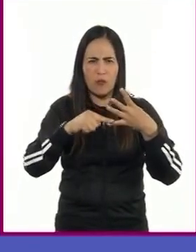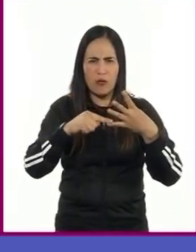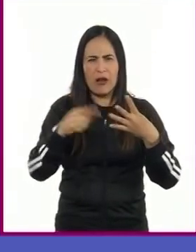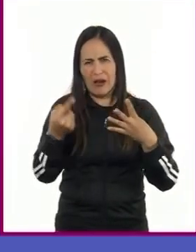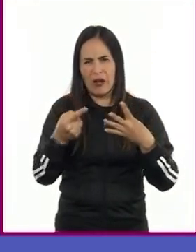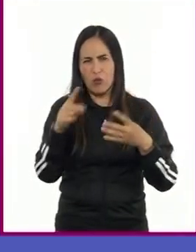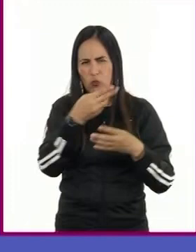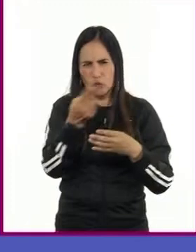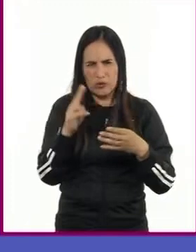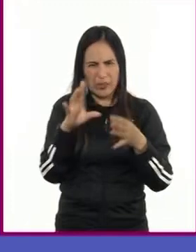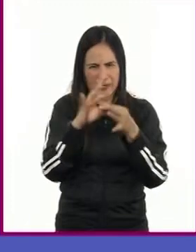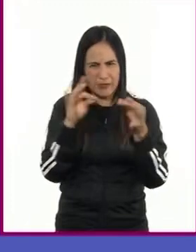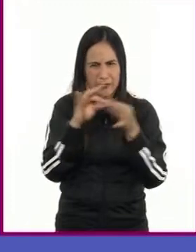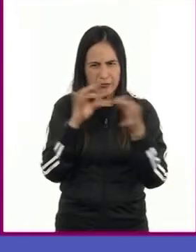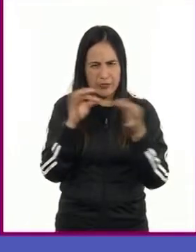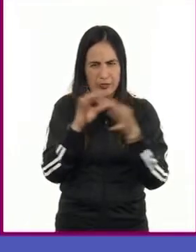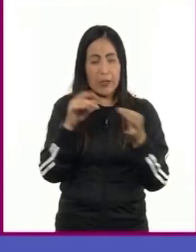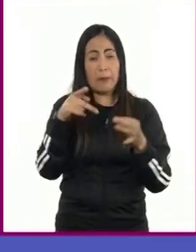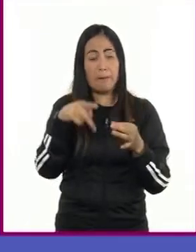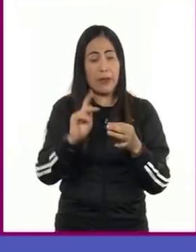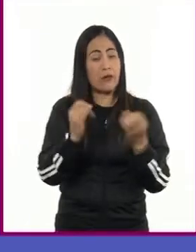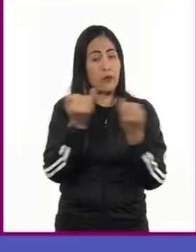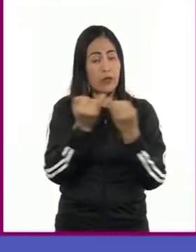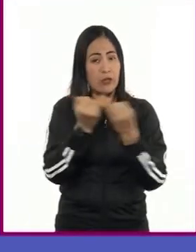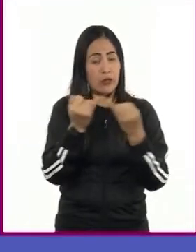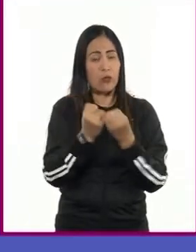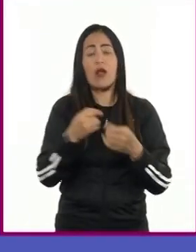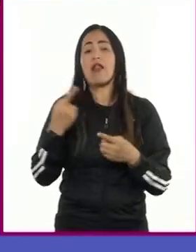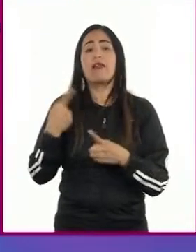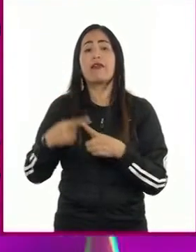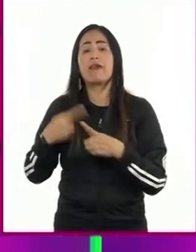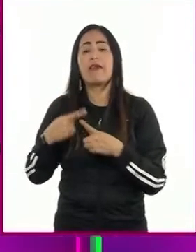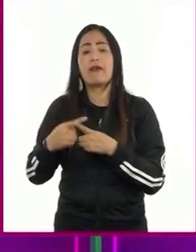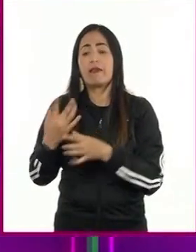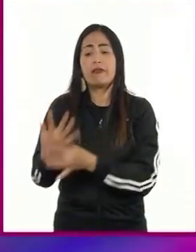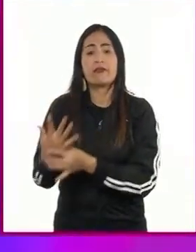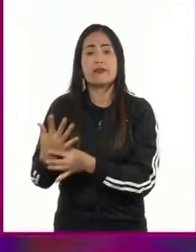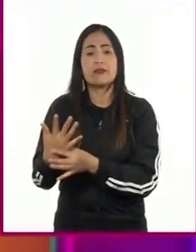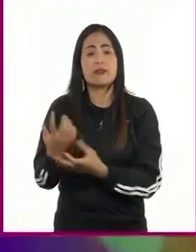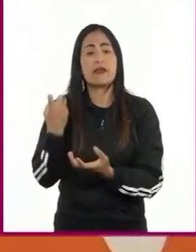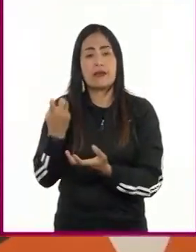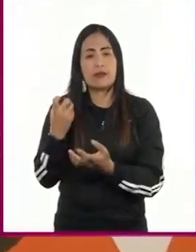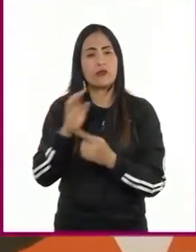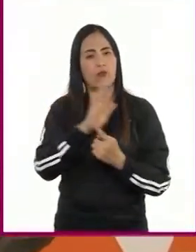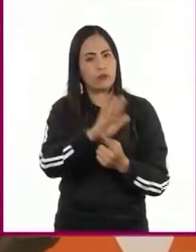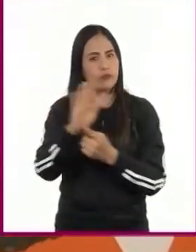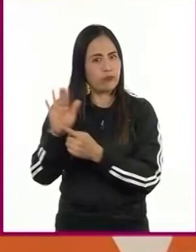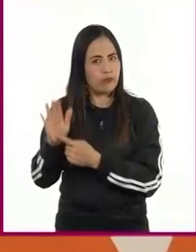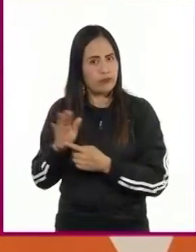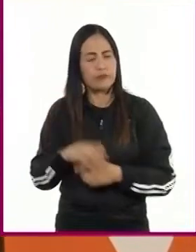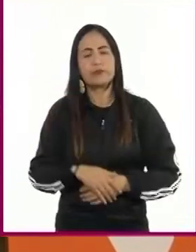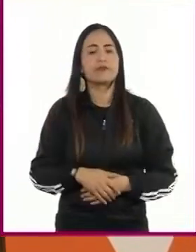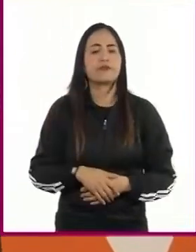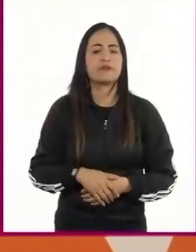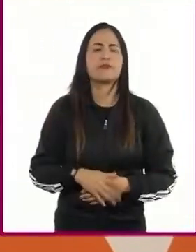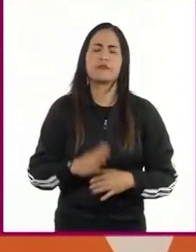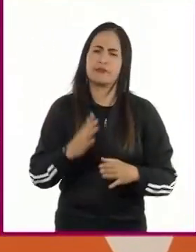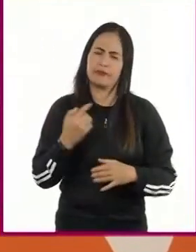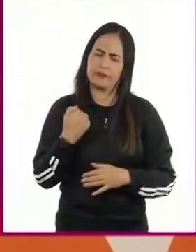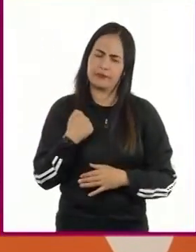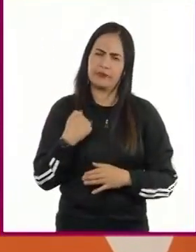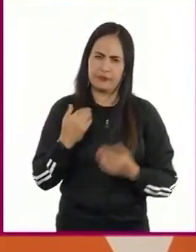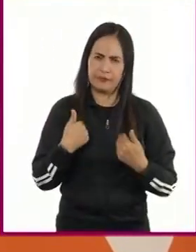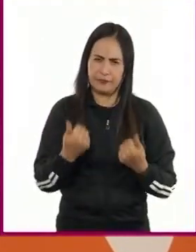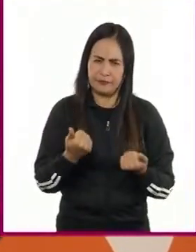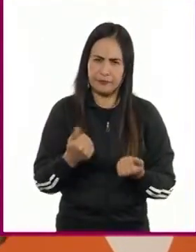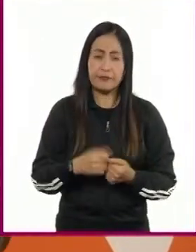su exposición, sin olvidar la relevancia de las fuentes que consultaron. Profesora, entonces por lo que entendí, lo que